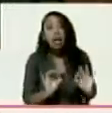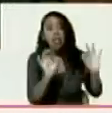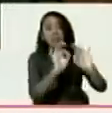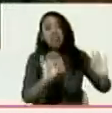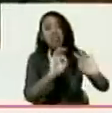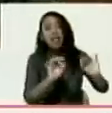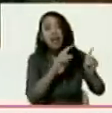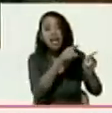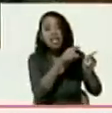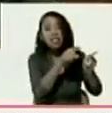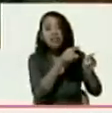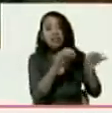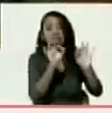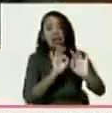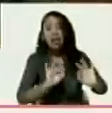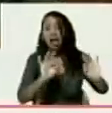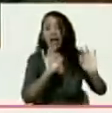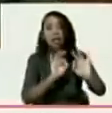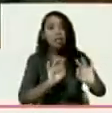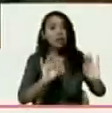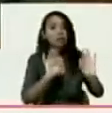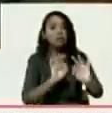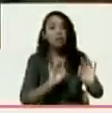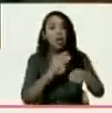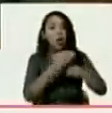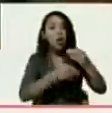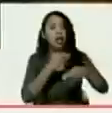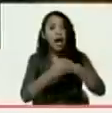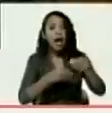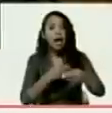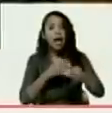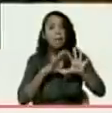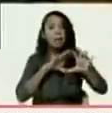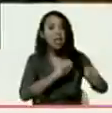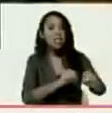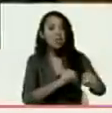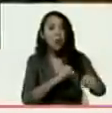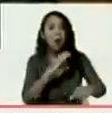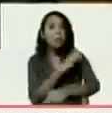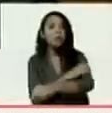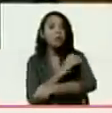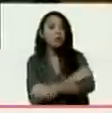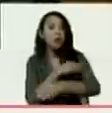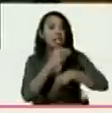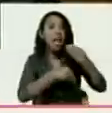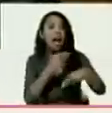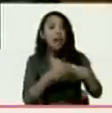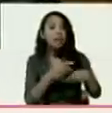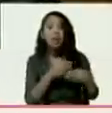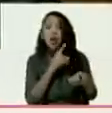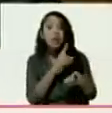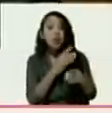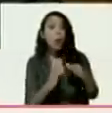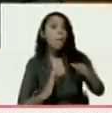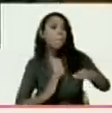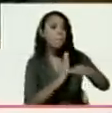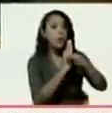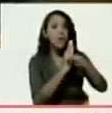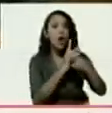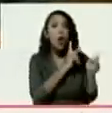imperialismo, nada de lo que haga la oposición en Venezuela va a afectar los planes para este país en el año